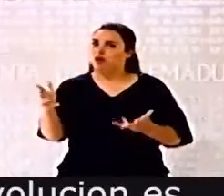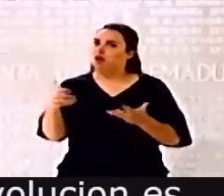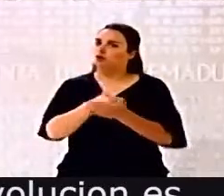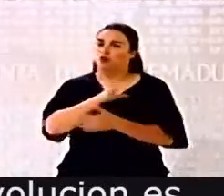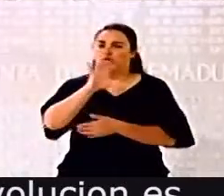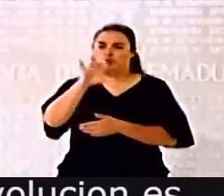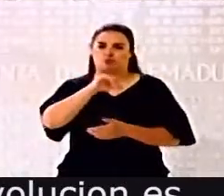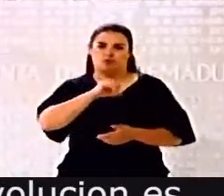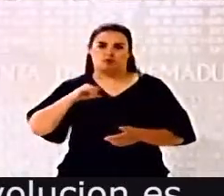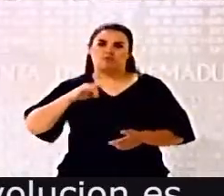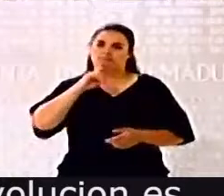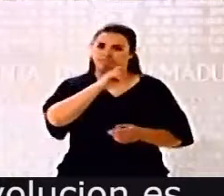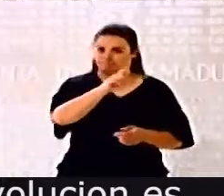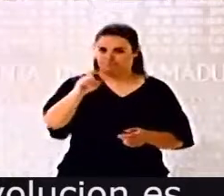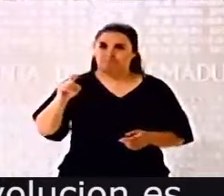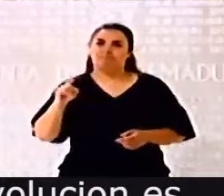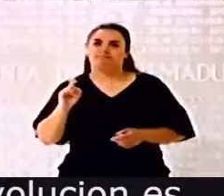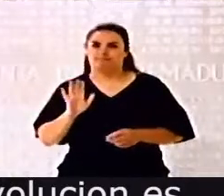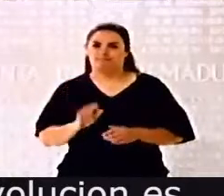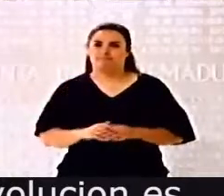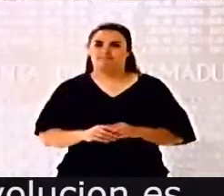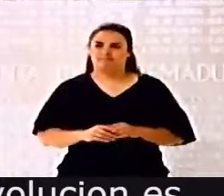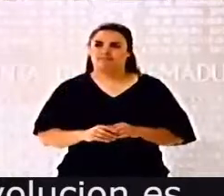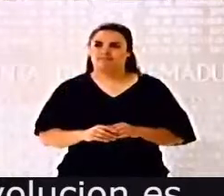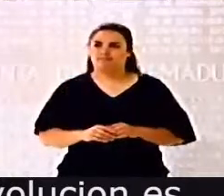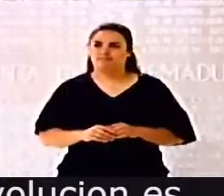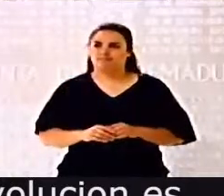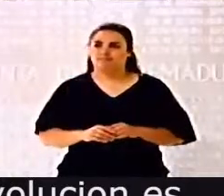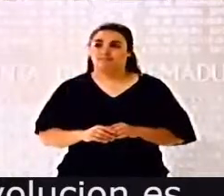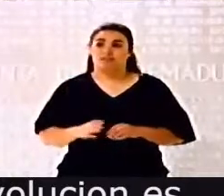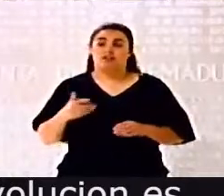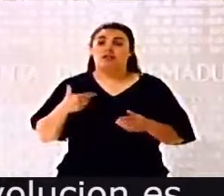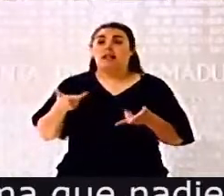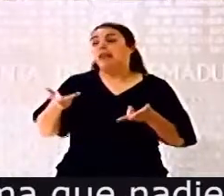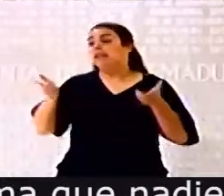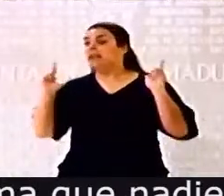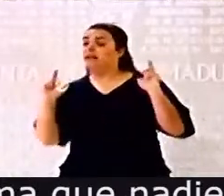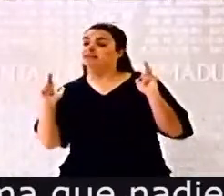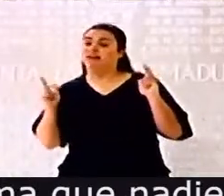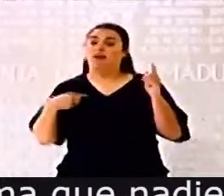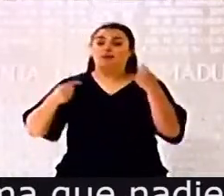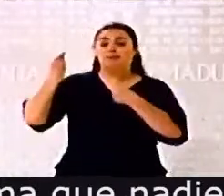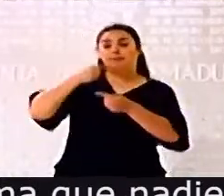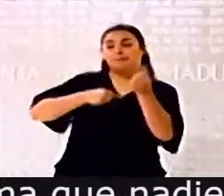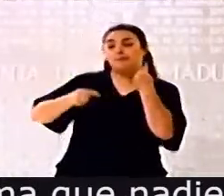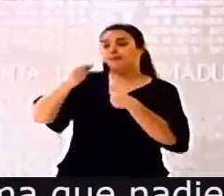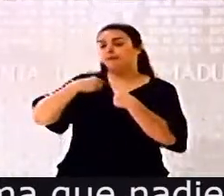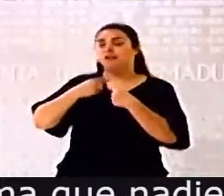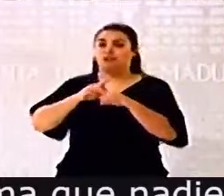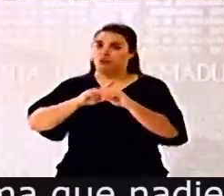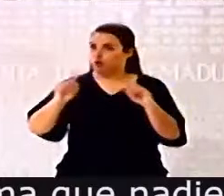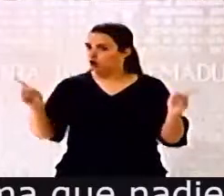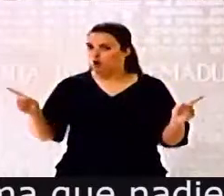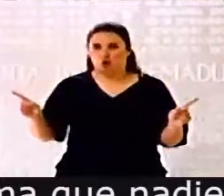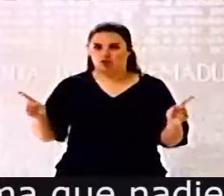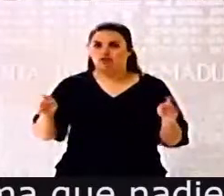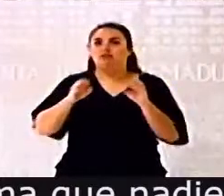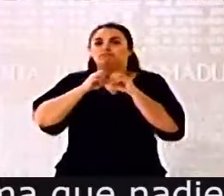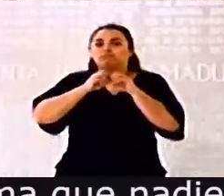comunidad autónoma que nadie está libre de que en algún momento podamos tener un